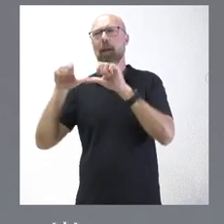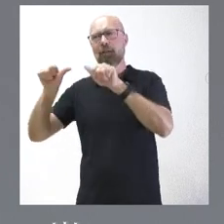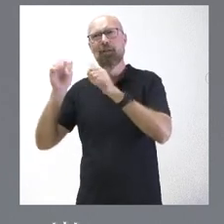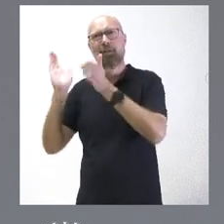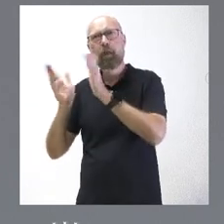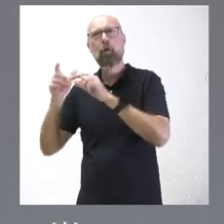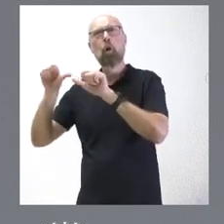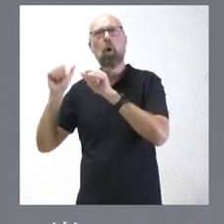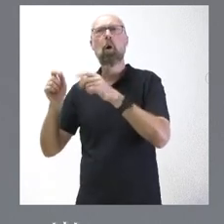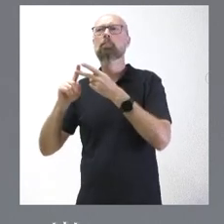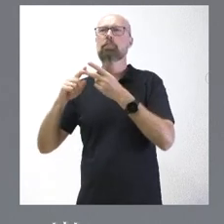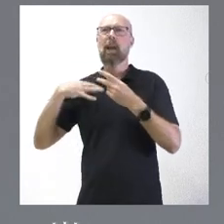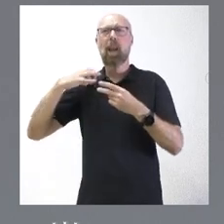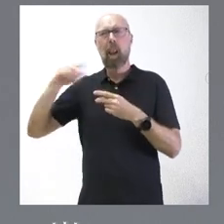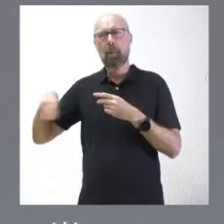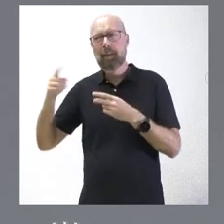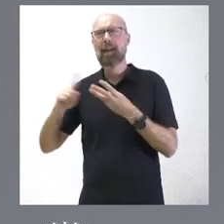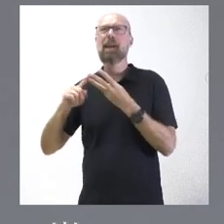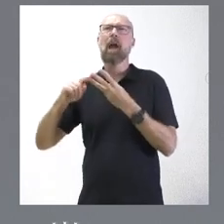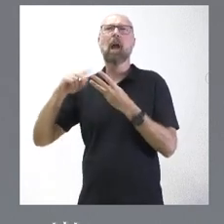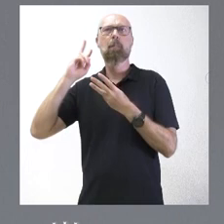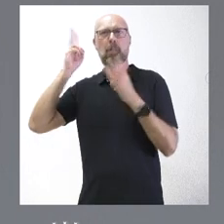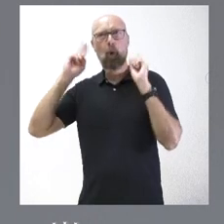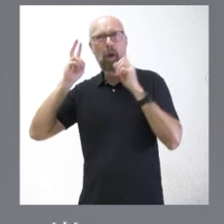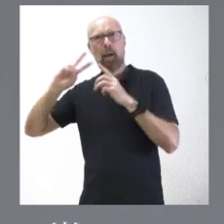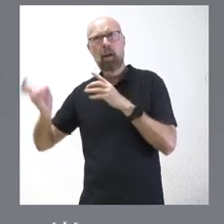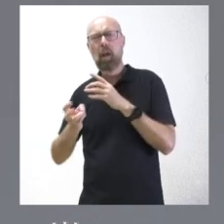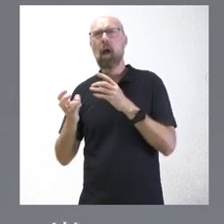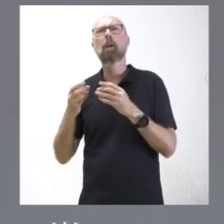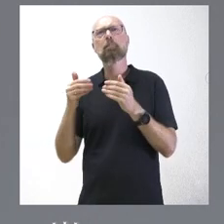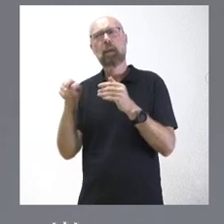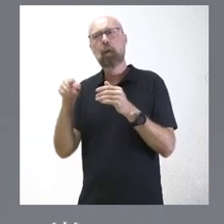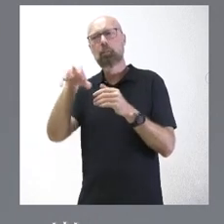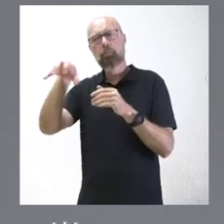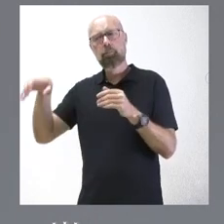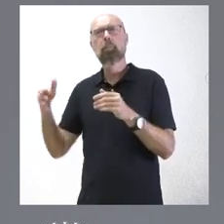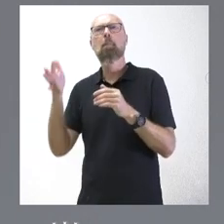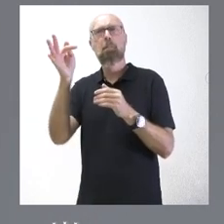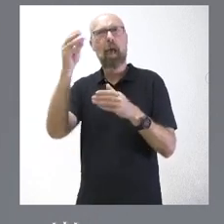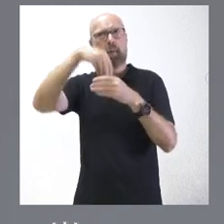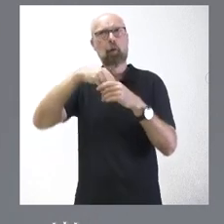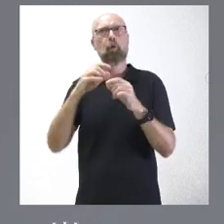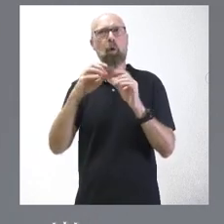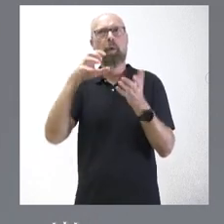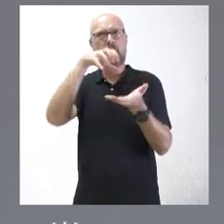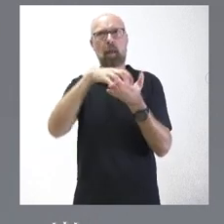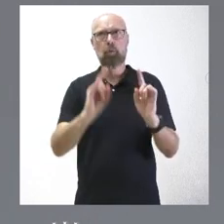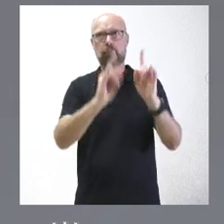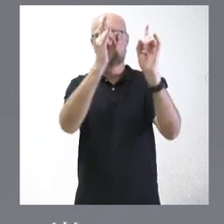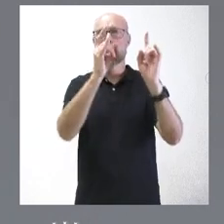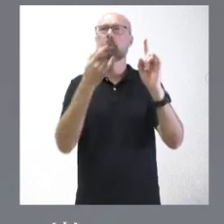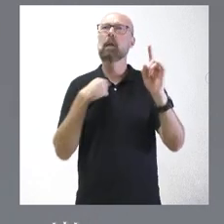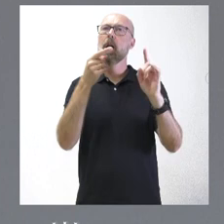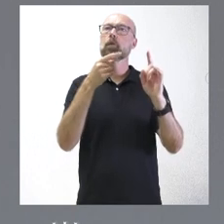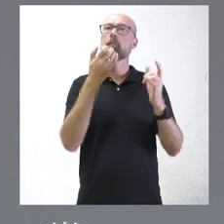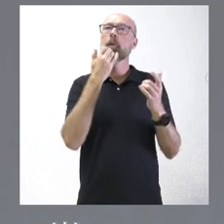de lavandería de peluquería que el objetivo es abrirlo también al resto de usuarios que viven en los entornos de los centros